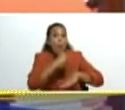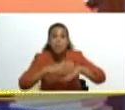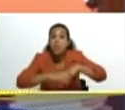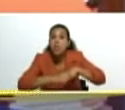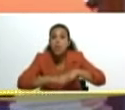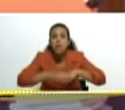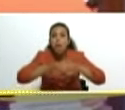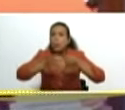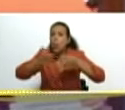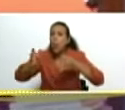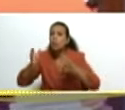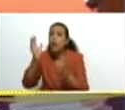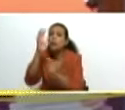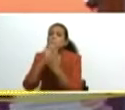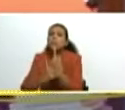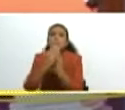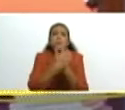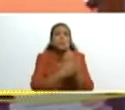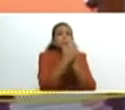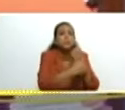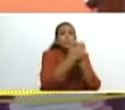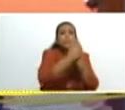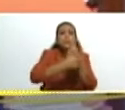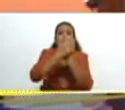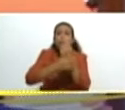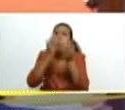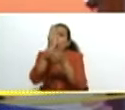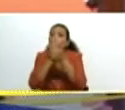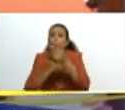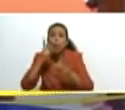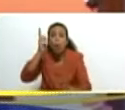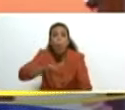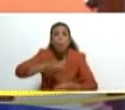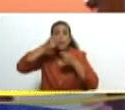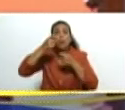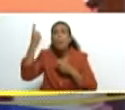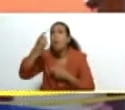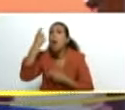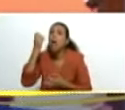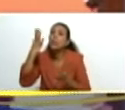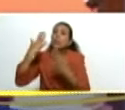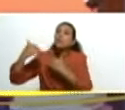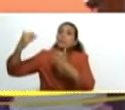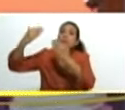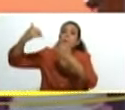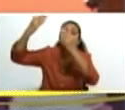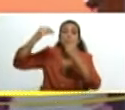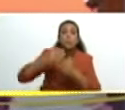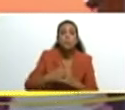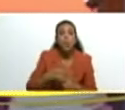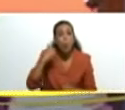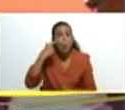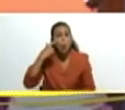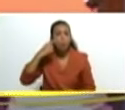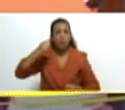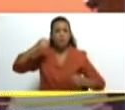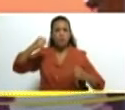a socorrer a los pobres, a los humildes, a los pescadores. El hombre que se